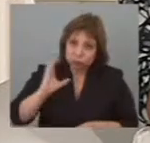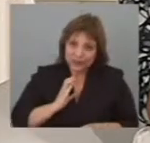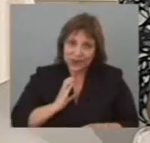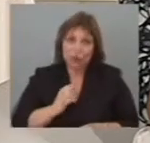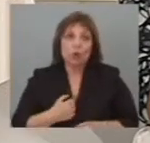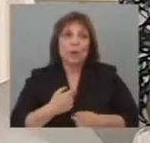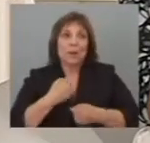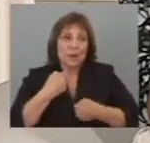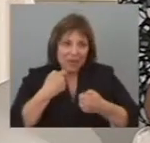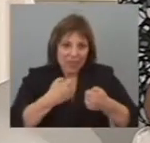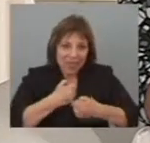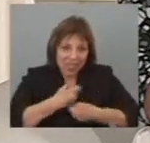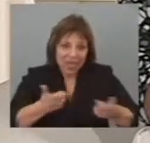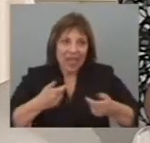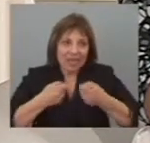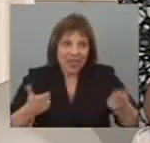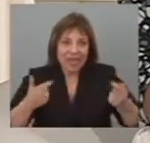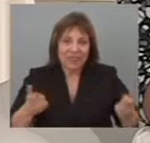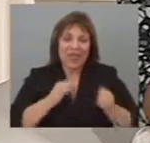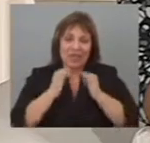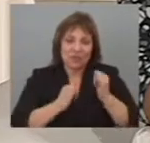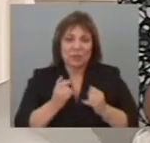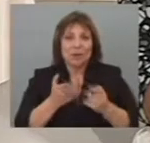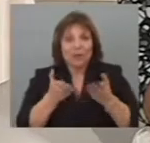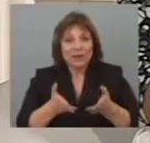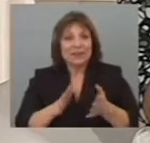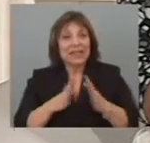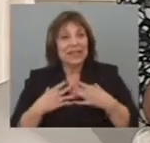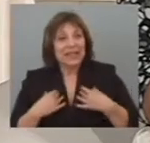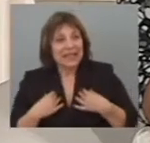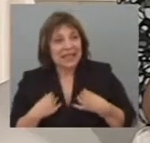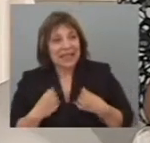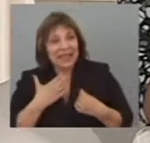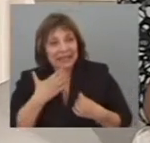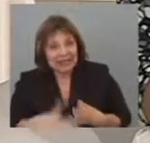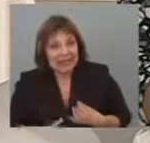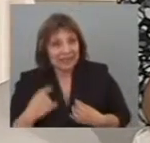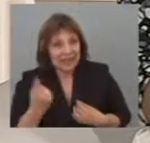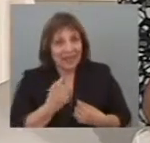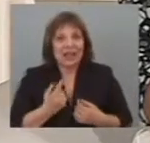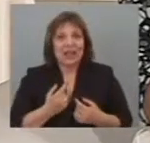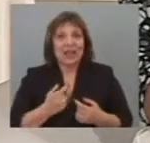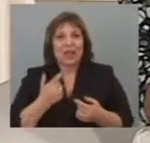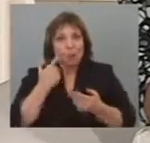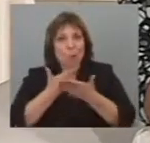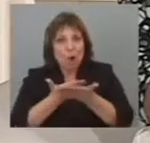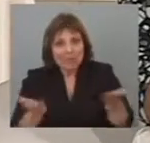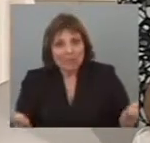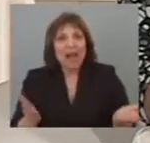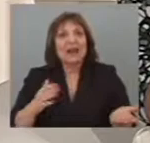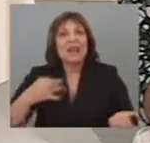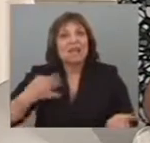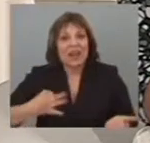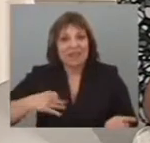para esta modalidad que permite sensibilizar, que permite poner en la escena pública una